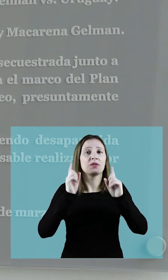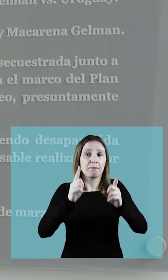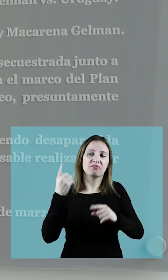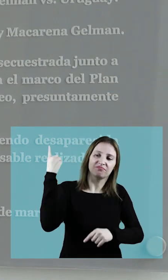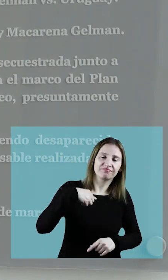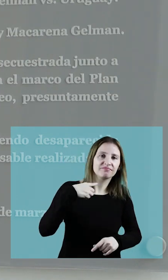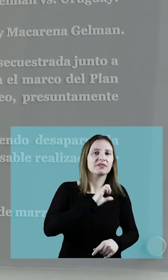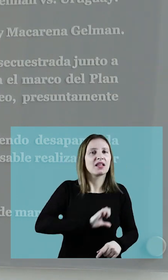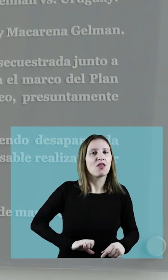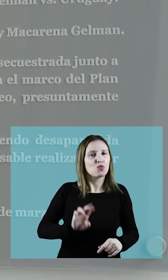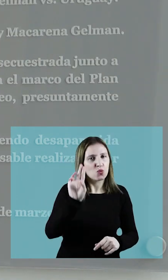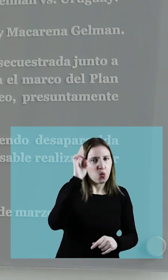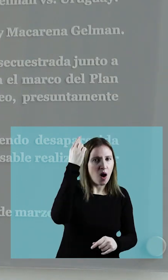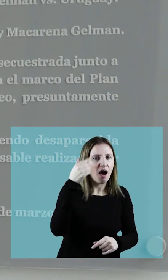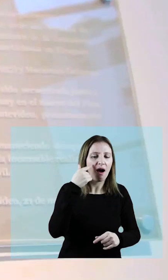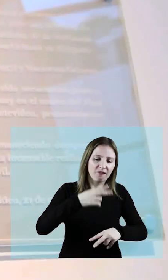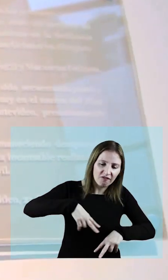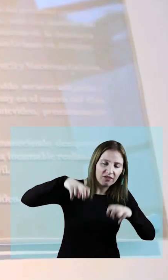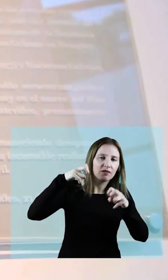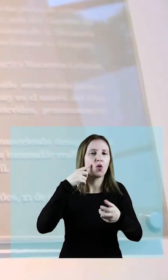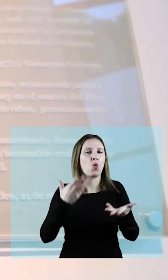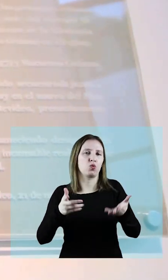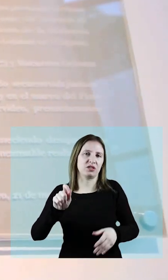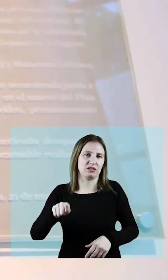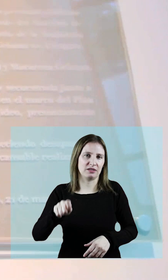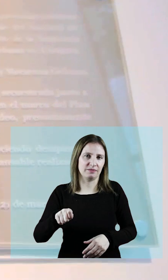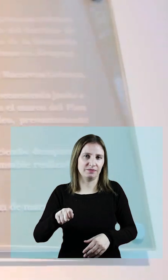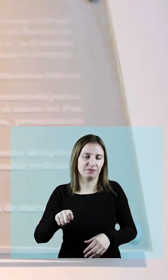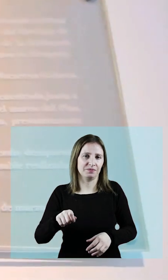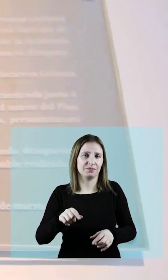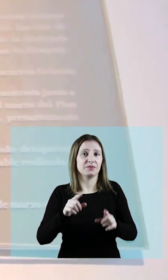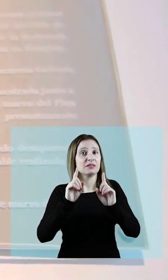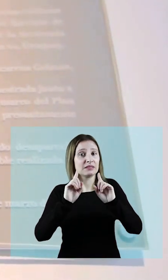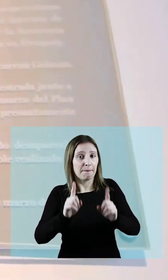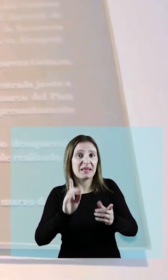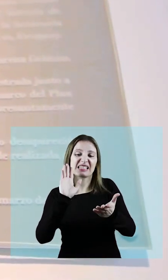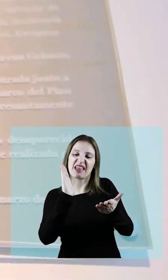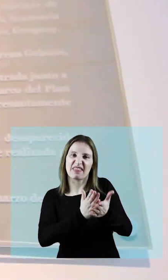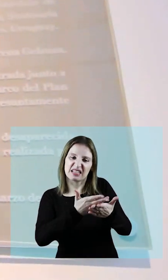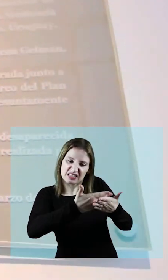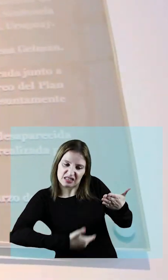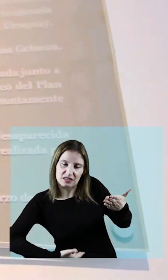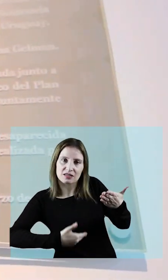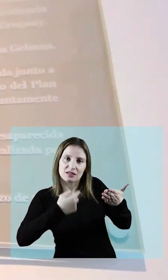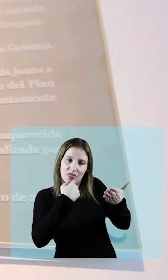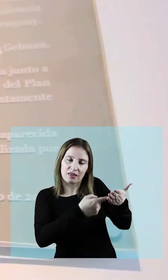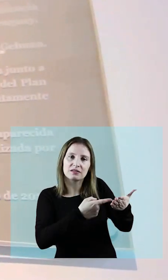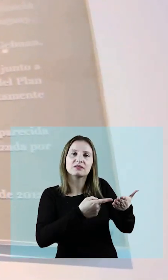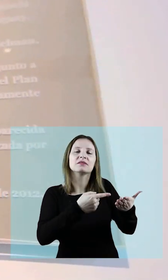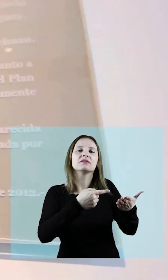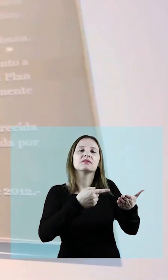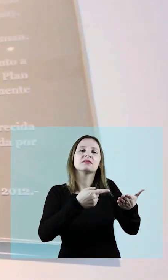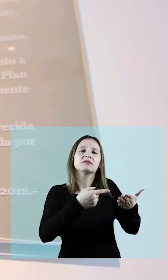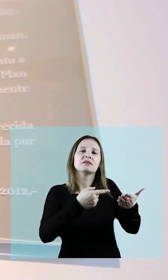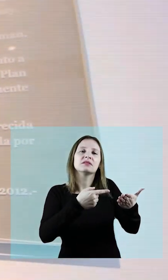Estado uruguayo a investigar y a hacer justicia. Por otro lado, una parte de la sentencia dice que este sitio, esta